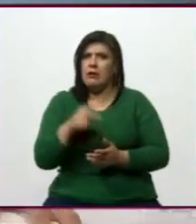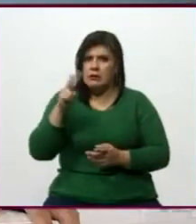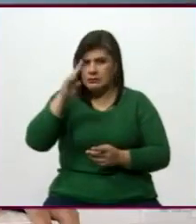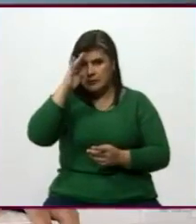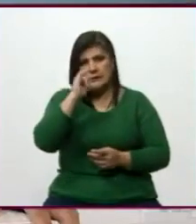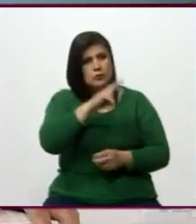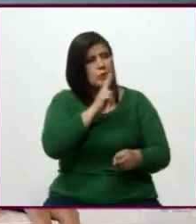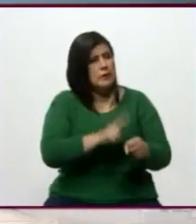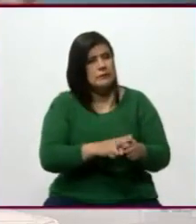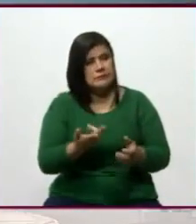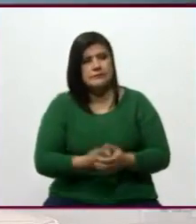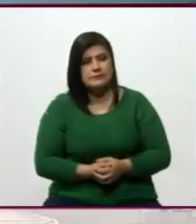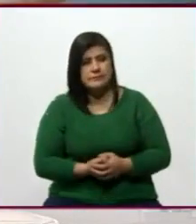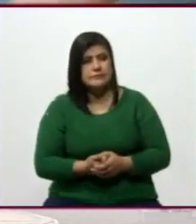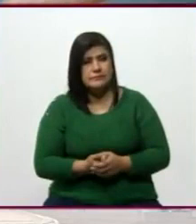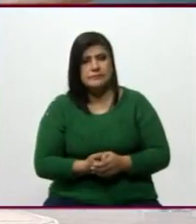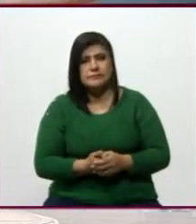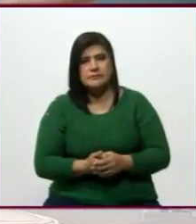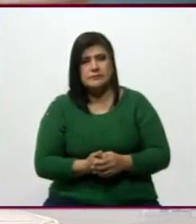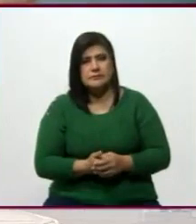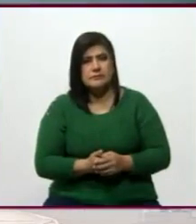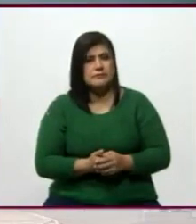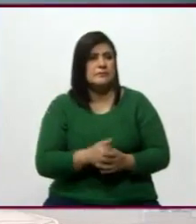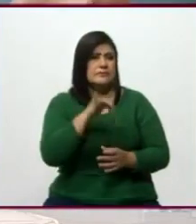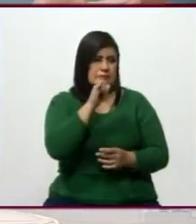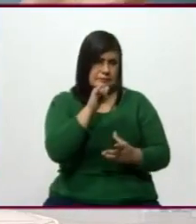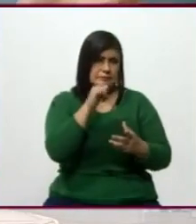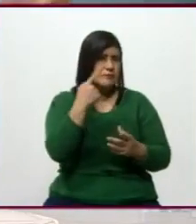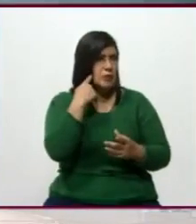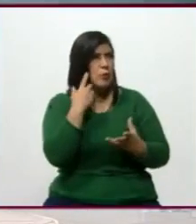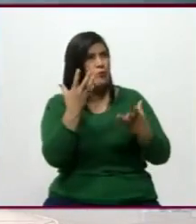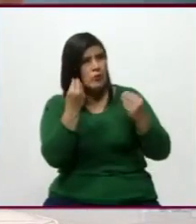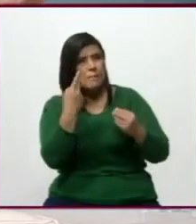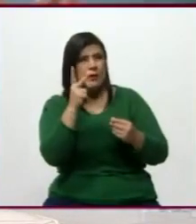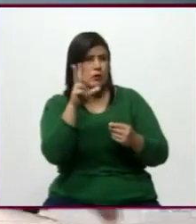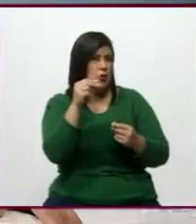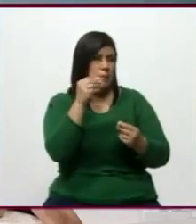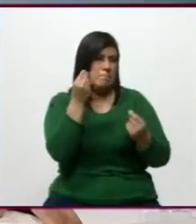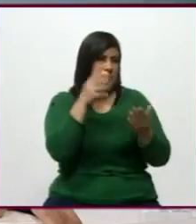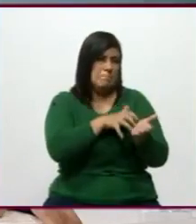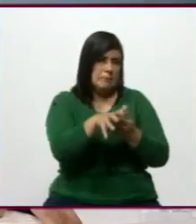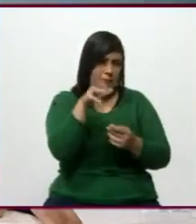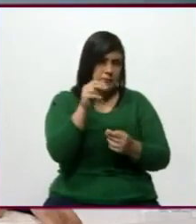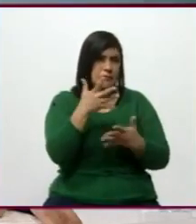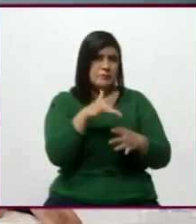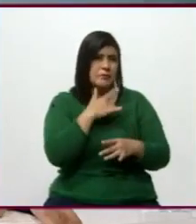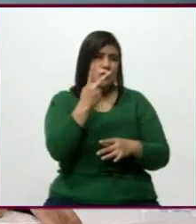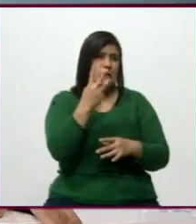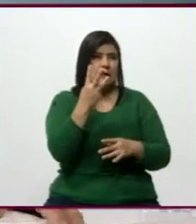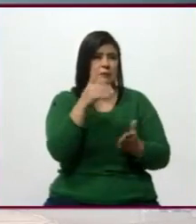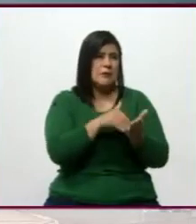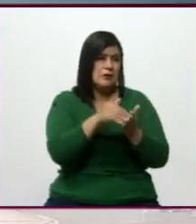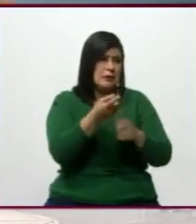normal los últimos son muchísimos pero no son tantos este digamos que en promedio 23 millones